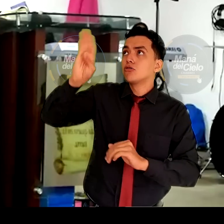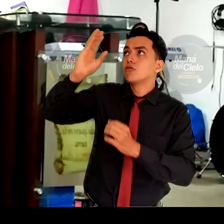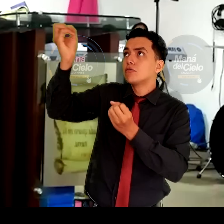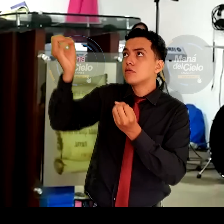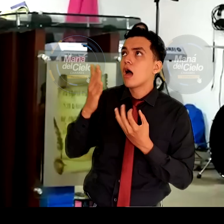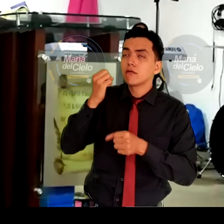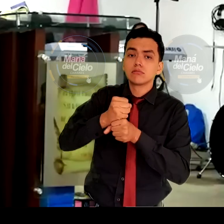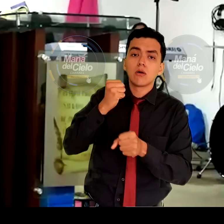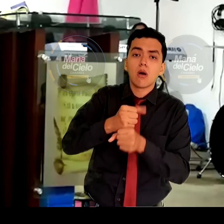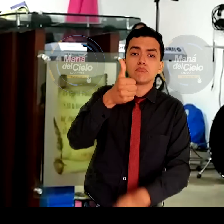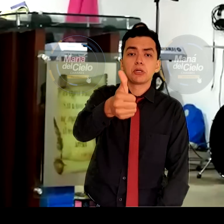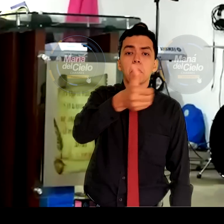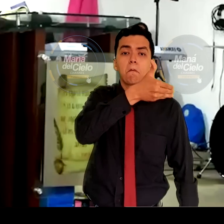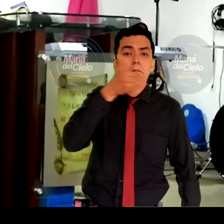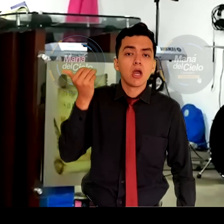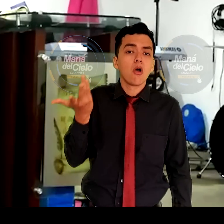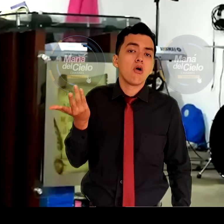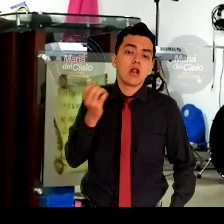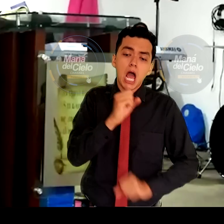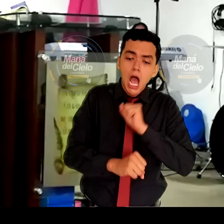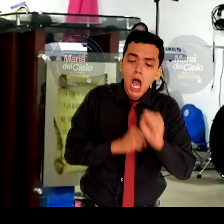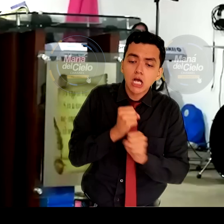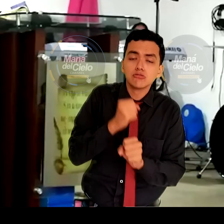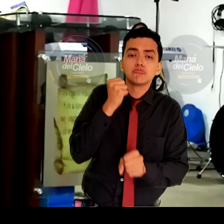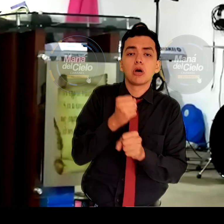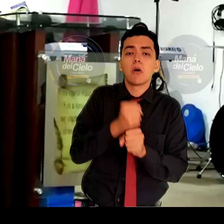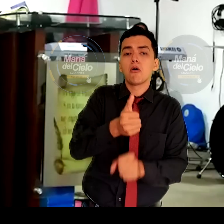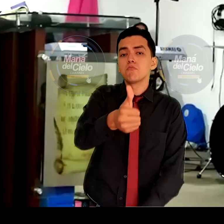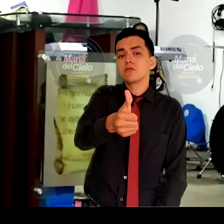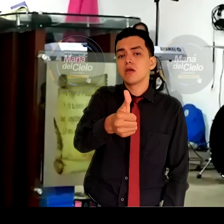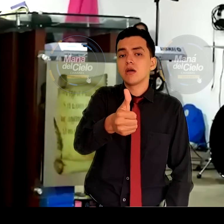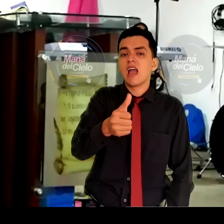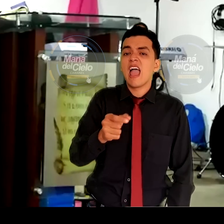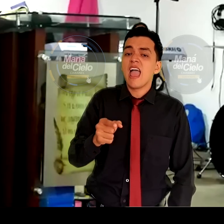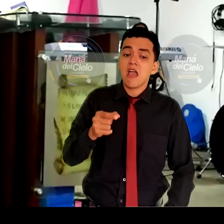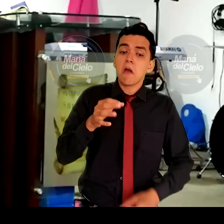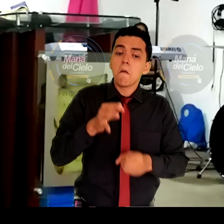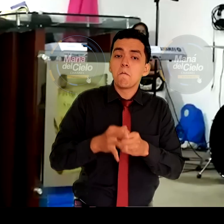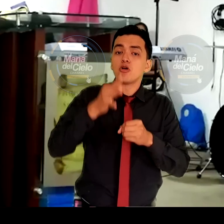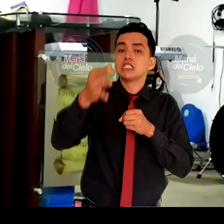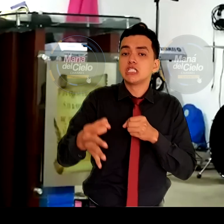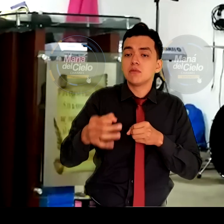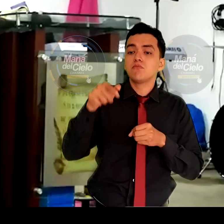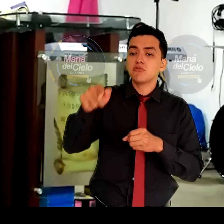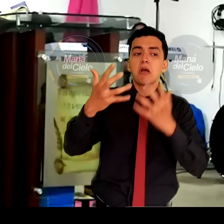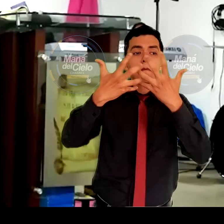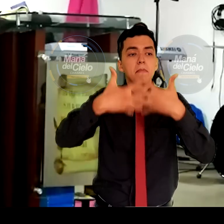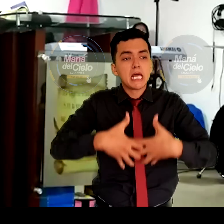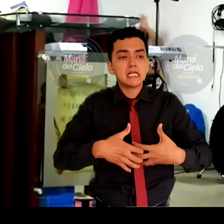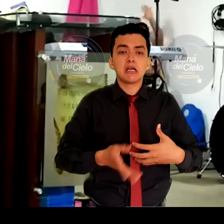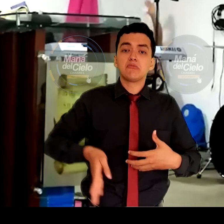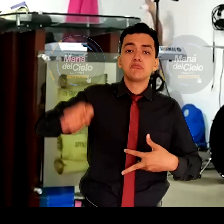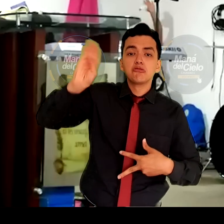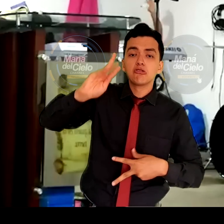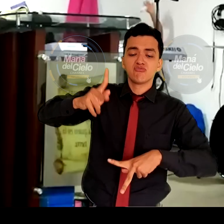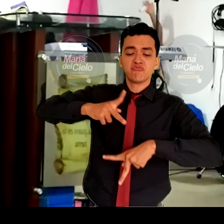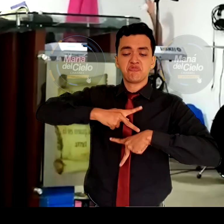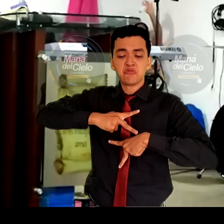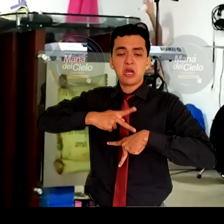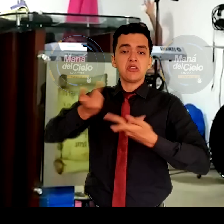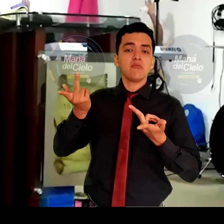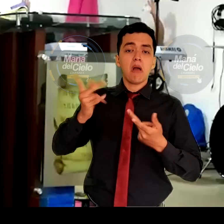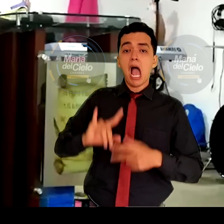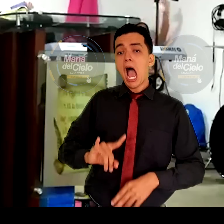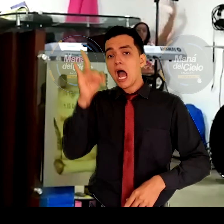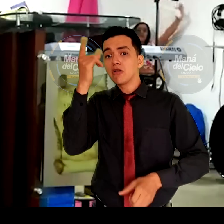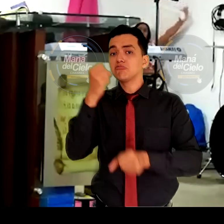darle gracias por estos 3 años de trabajo, y vamos a decirle al Señor que Él es el dueño de Palmira, Él es el dueño de la fábrica, de los almacenes, de la droguería,